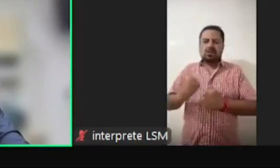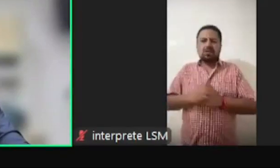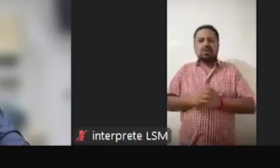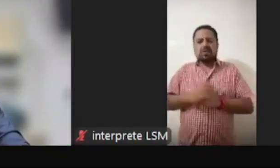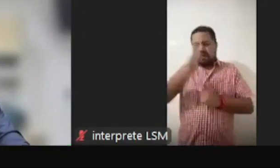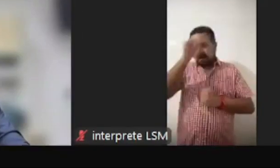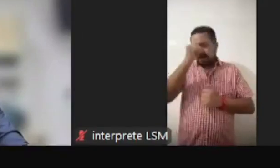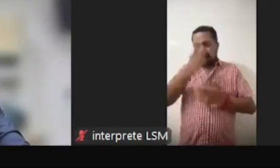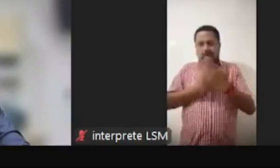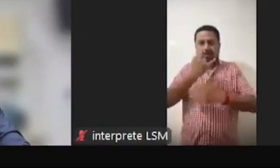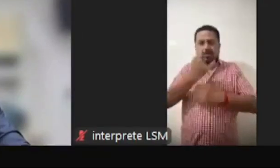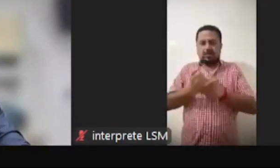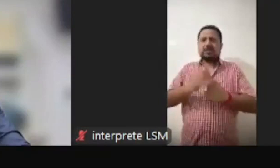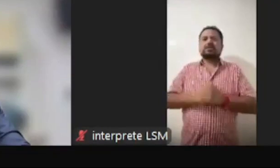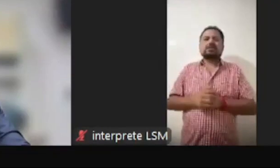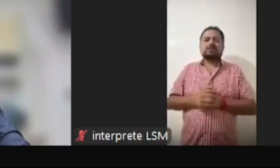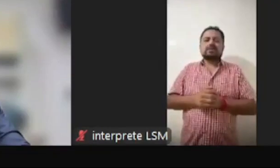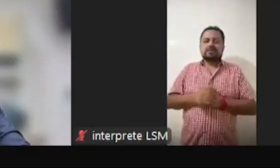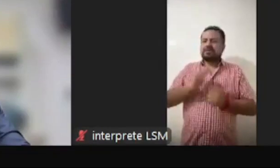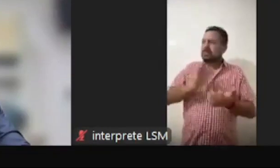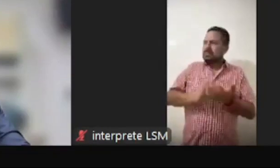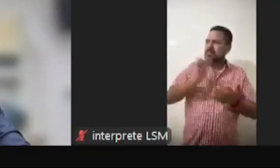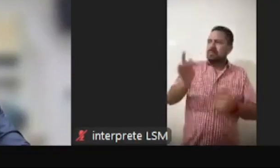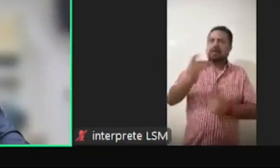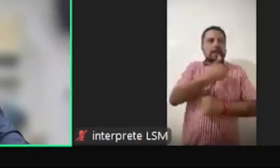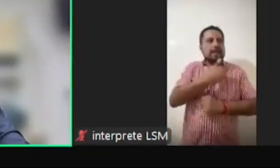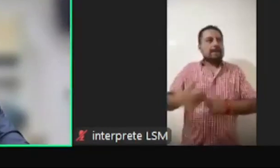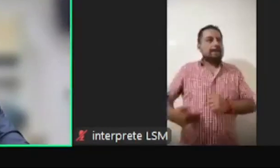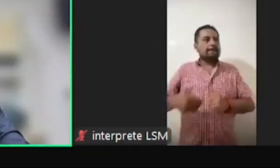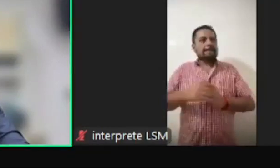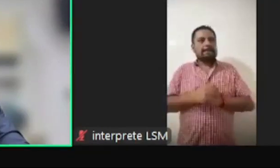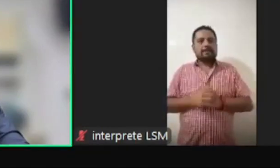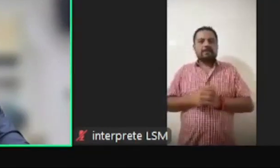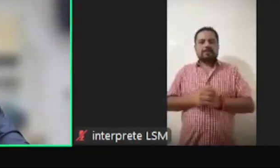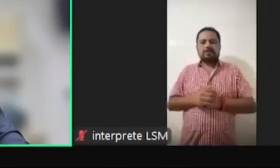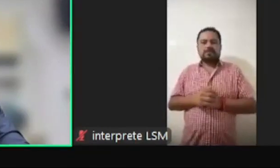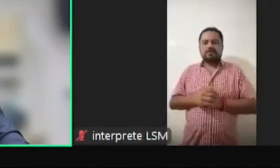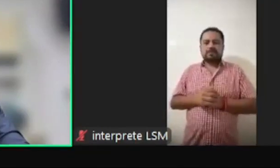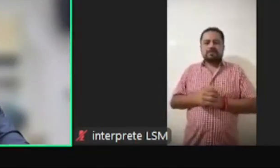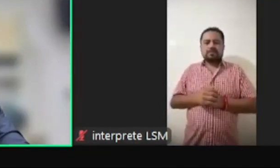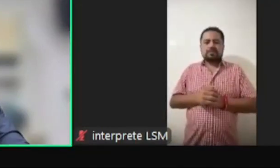del proyecto. Gracias, magistrada. Magistrada ponente Evelyn Rodríguez Chinol.